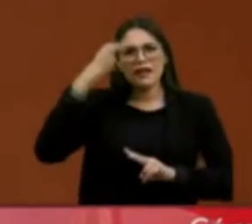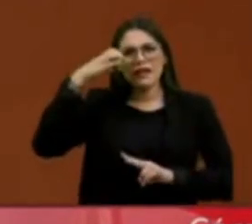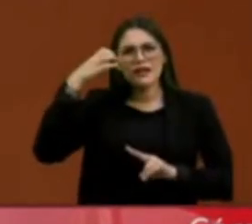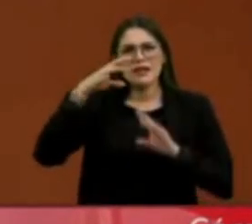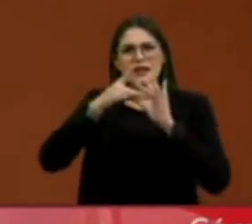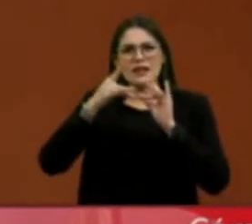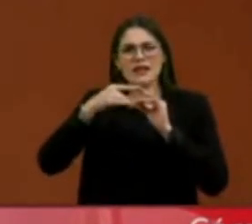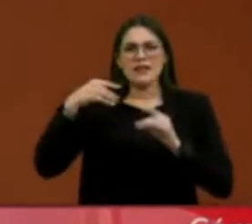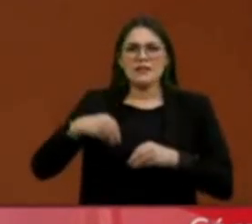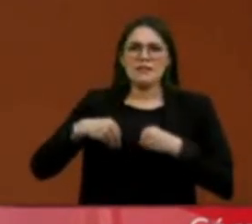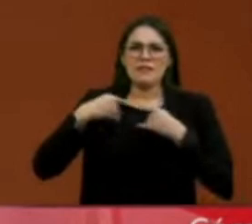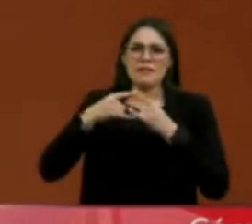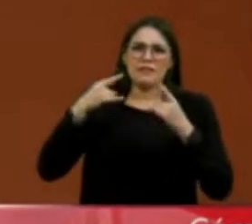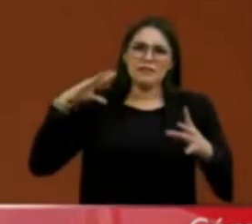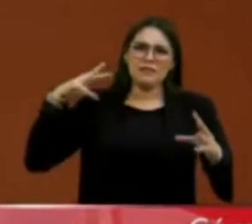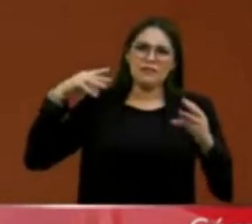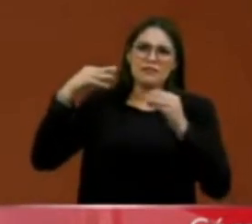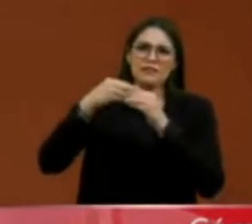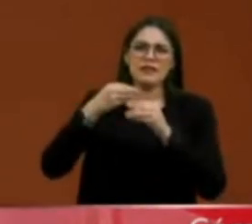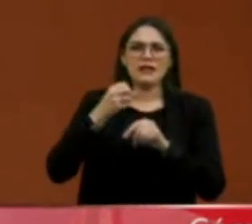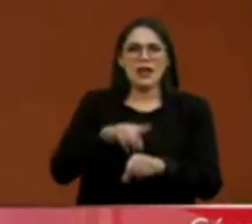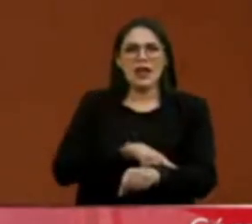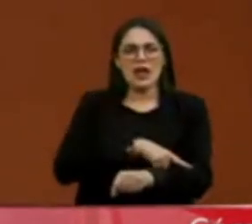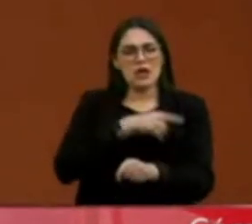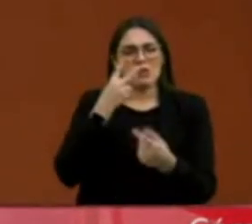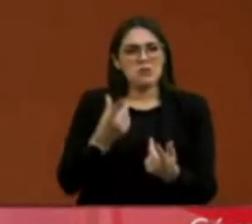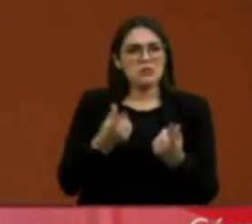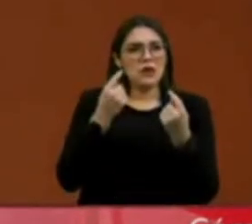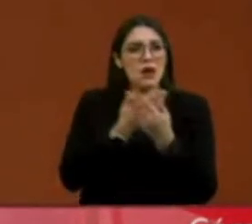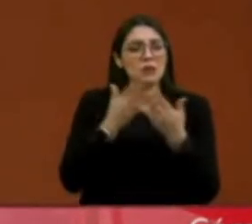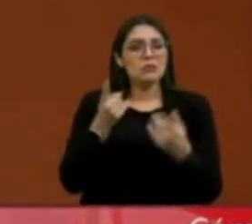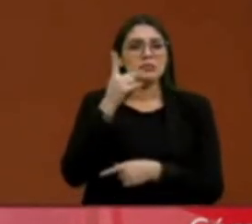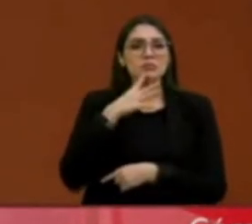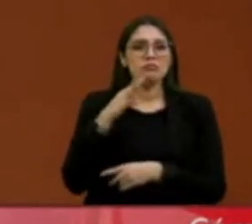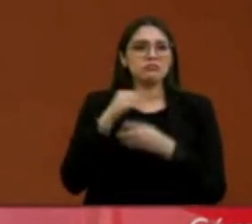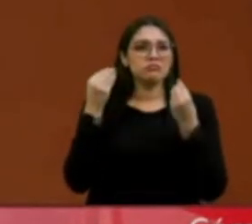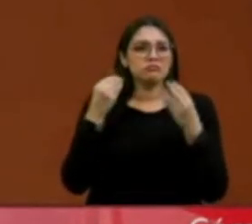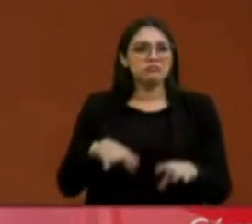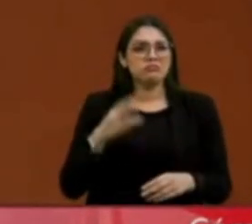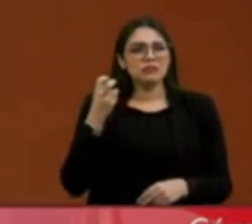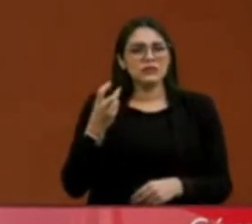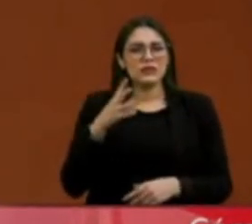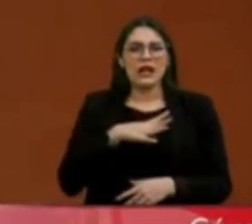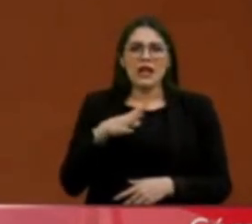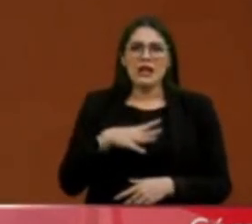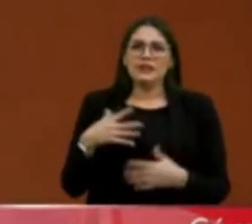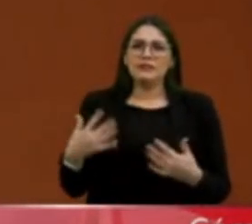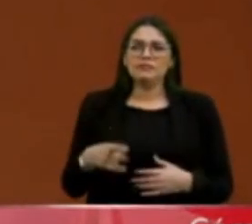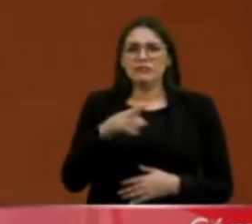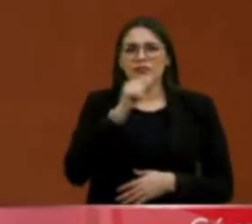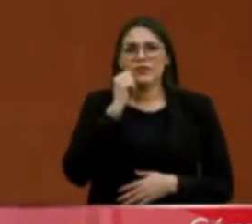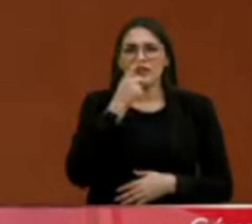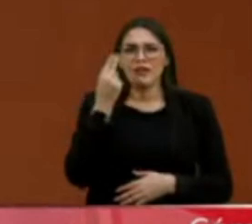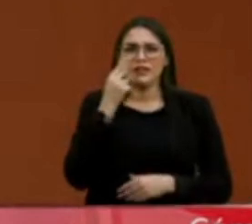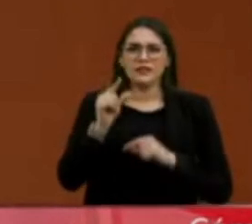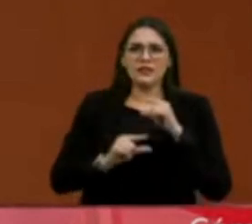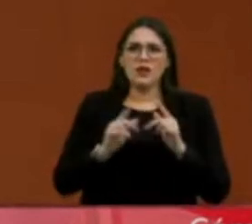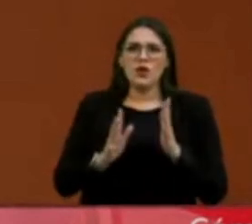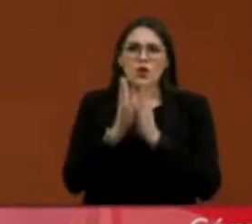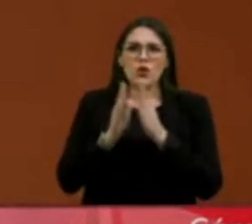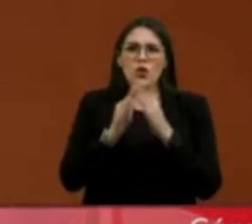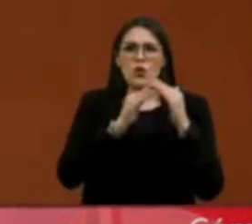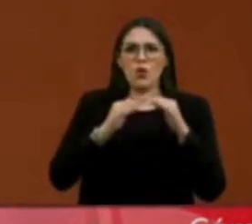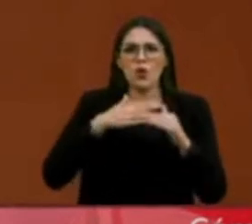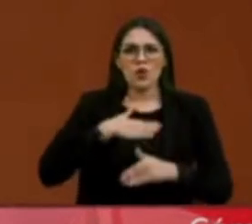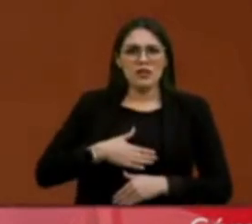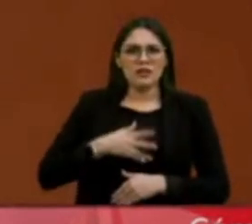larga trayectoria de vida en el Poder Judicial Federal, vayamos a desperdiciar todo ese talento. Ustedes hablan de la democratización de la justicia,